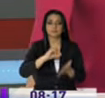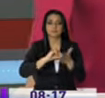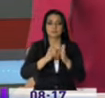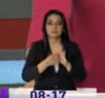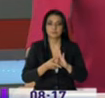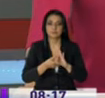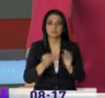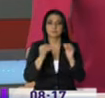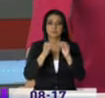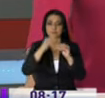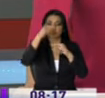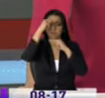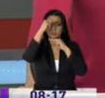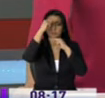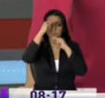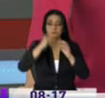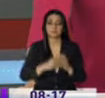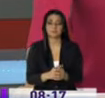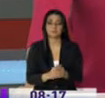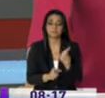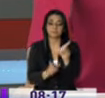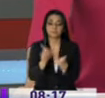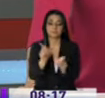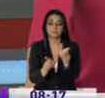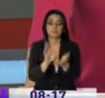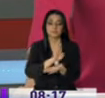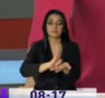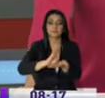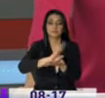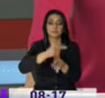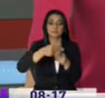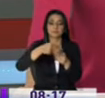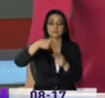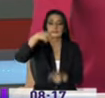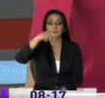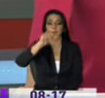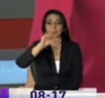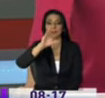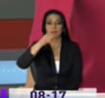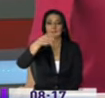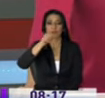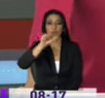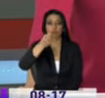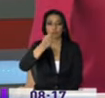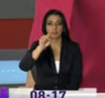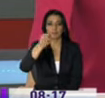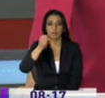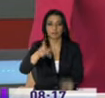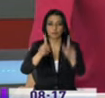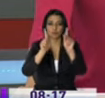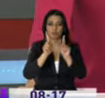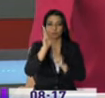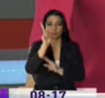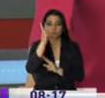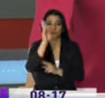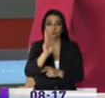vamos con más novedades. Los moradores del barrio La Patagonia, ubicado en el sector de los dos puentes en el sur de Quito, están solicitando a las autoridades que